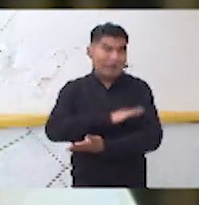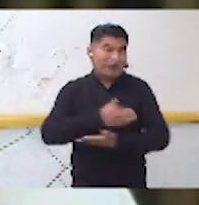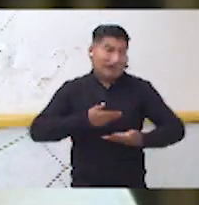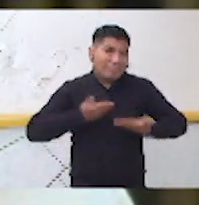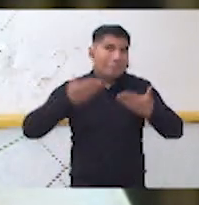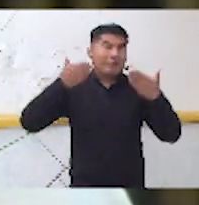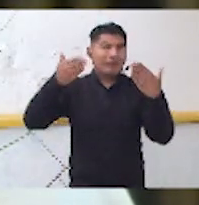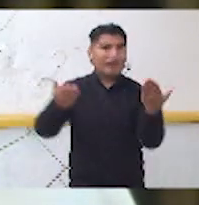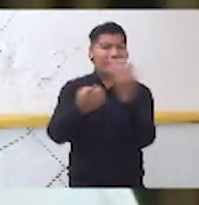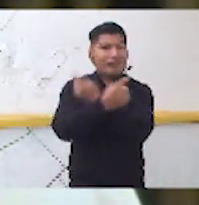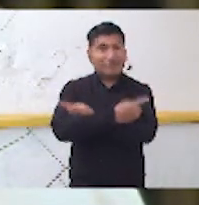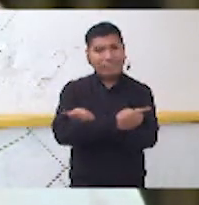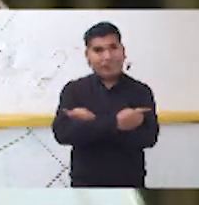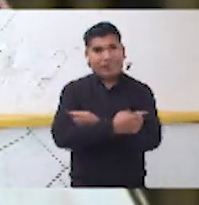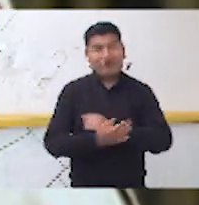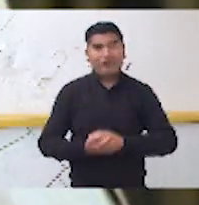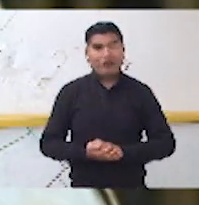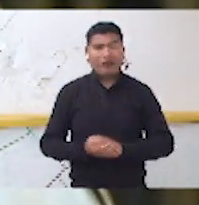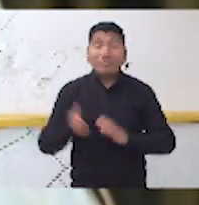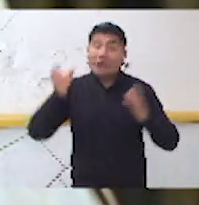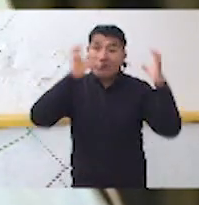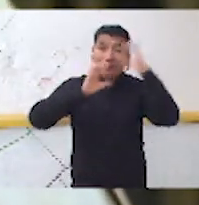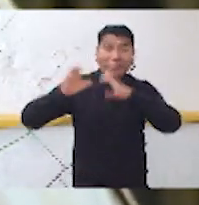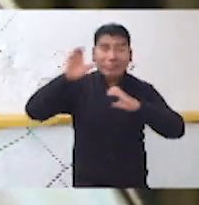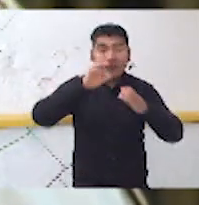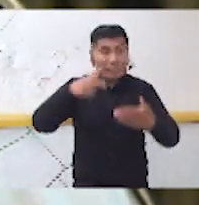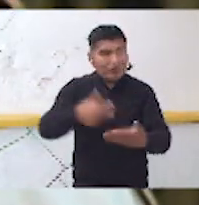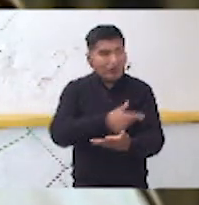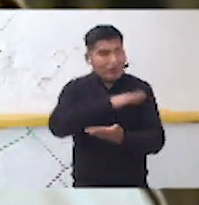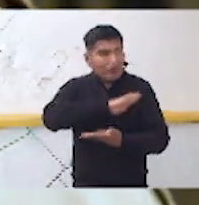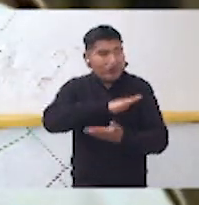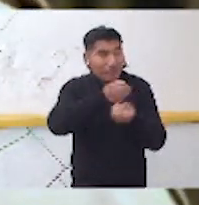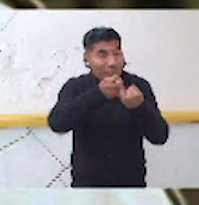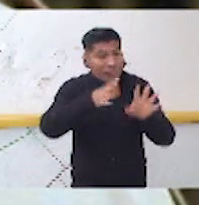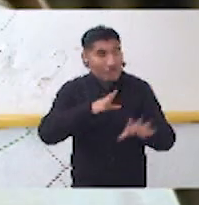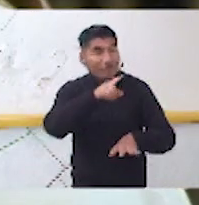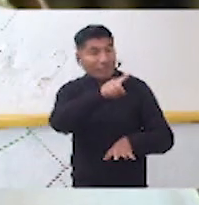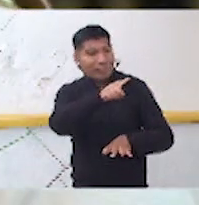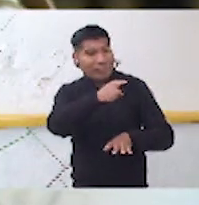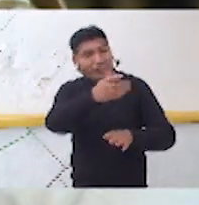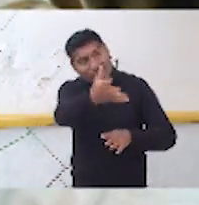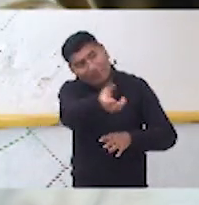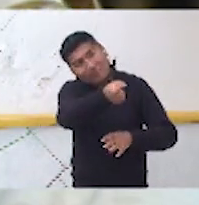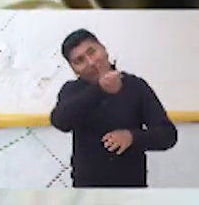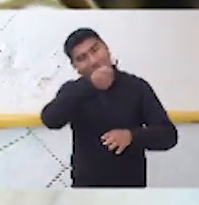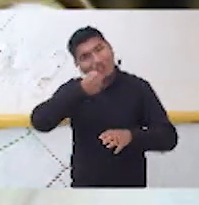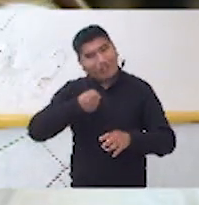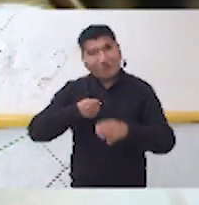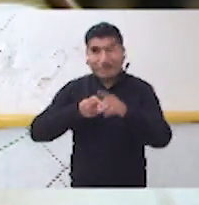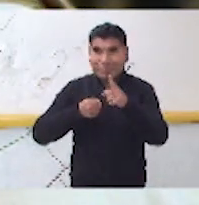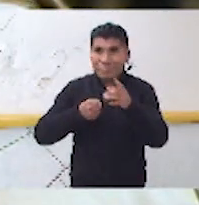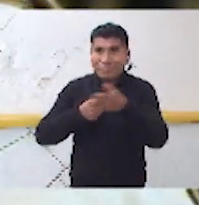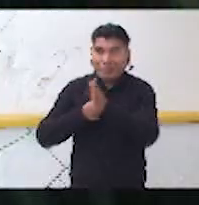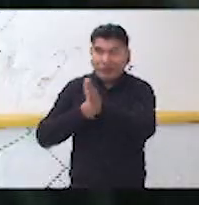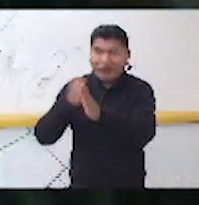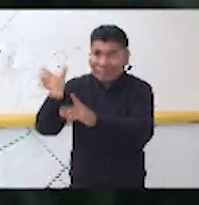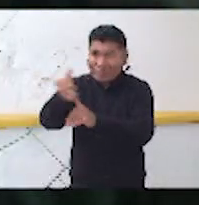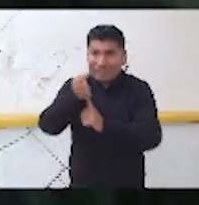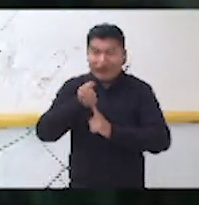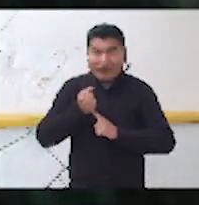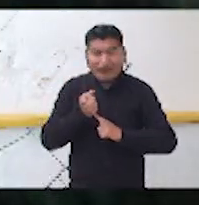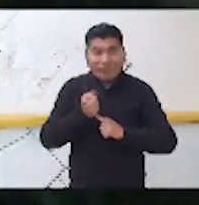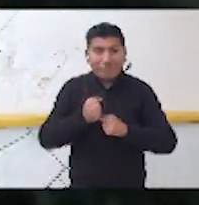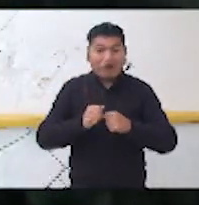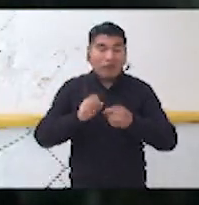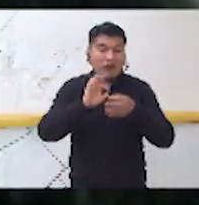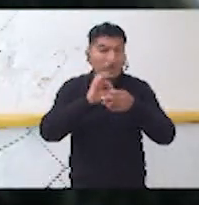a descansar. Buscaré a la oveja perdida, haré volver a la descarriada,